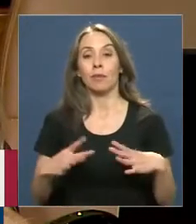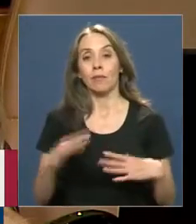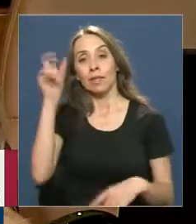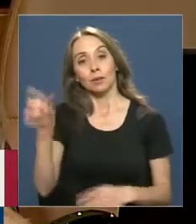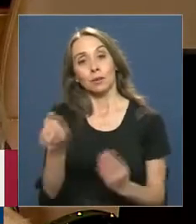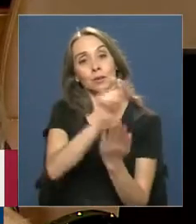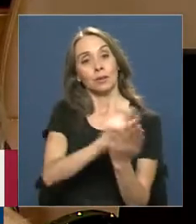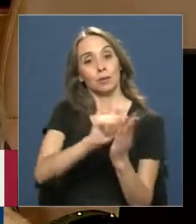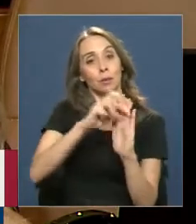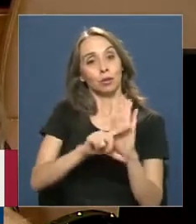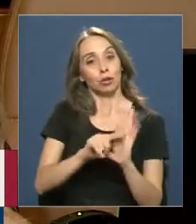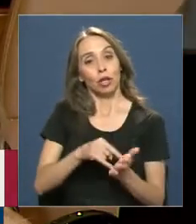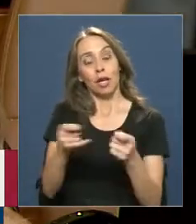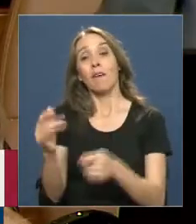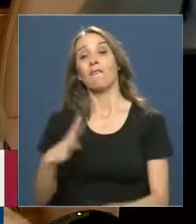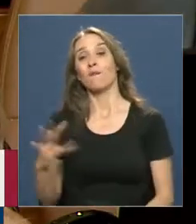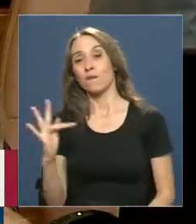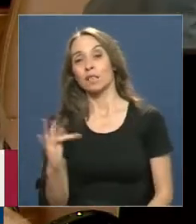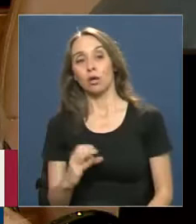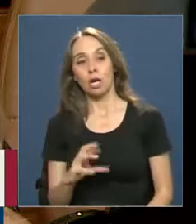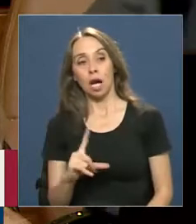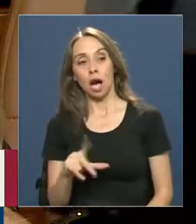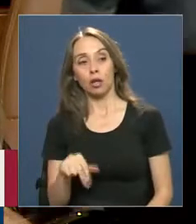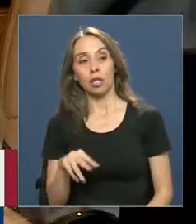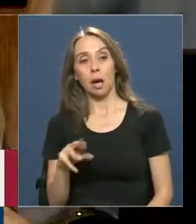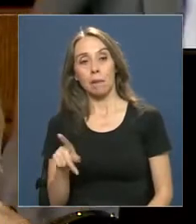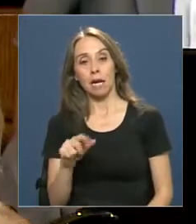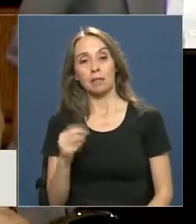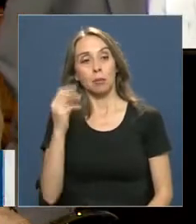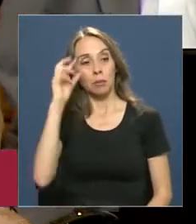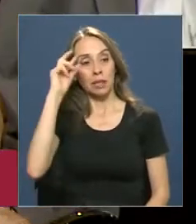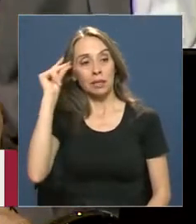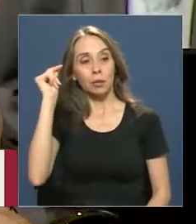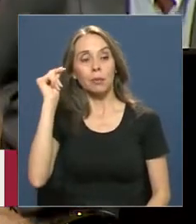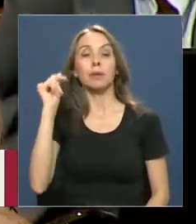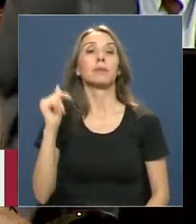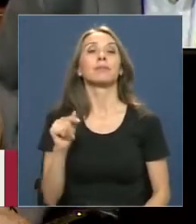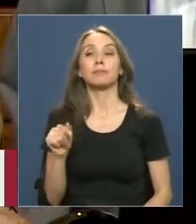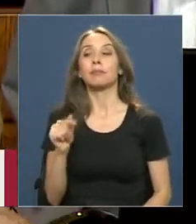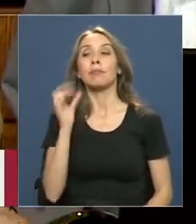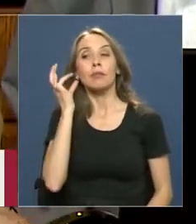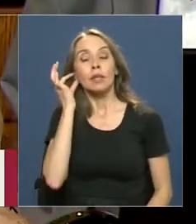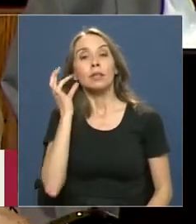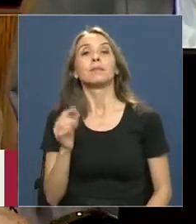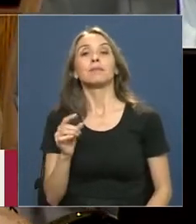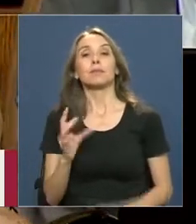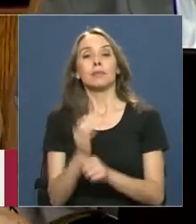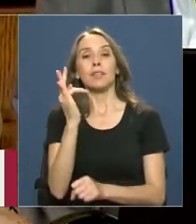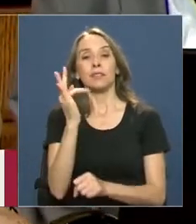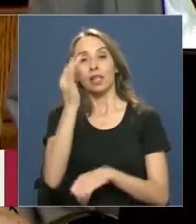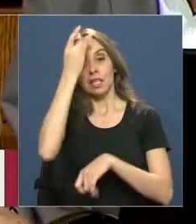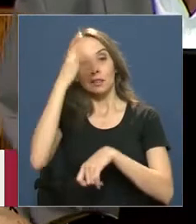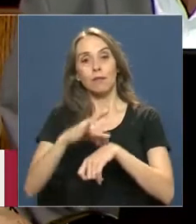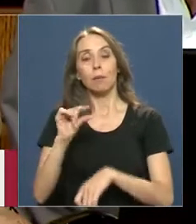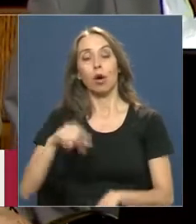Marzán. Creo que esta es una muy buena iniciativa. Saludar a Víctor Rodríguez y a Jessica Cubillo de la Federación de Enfermedades